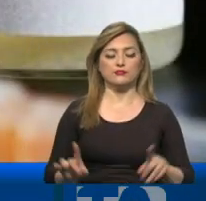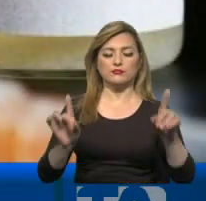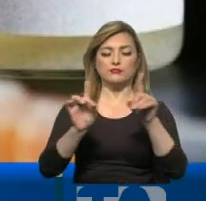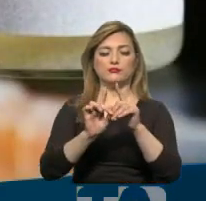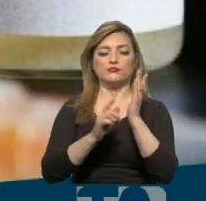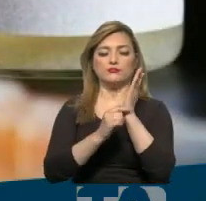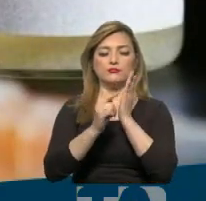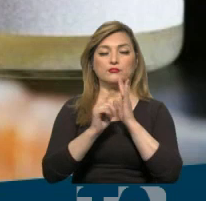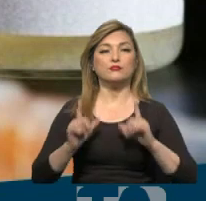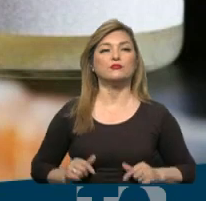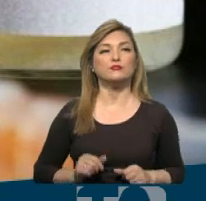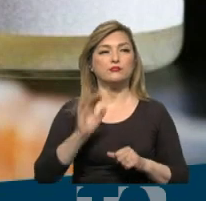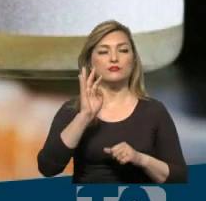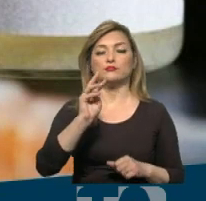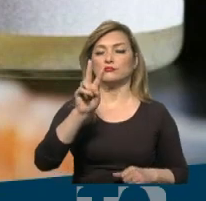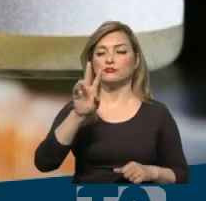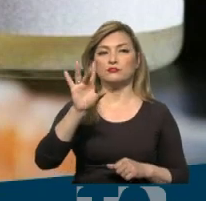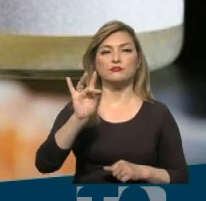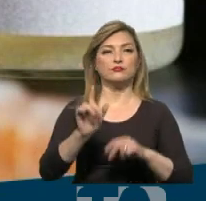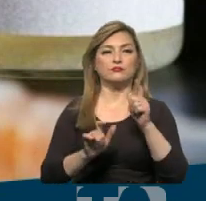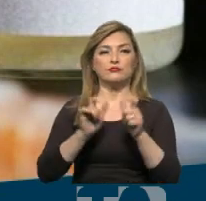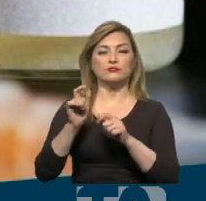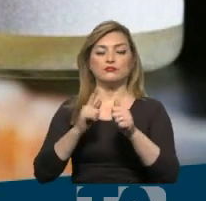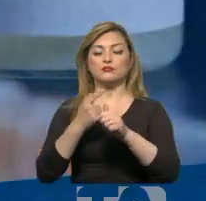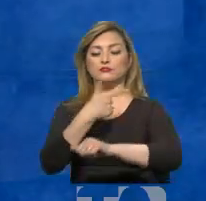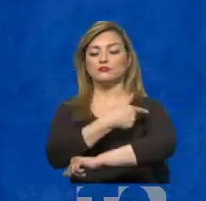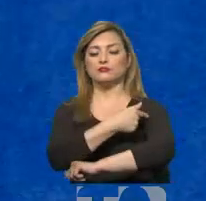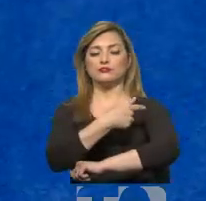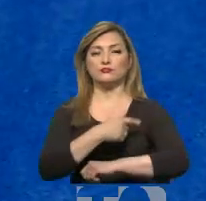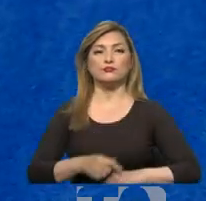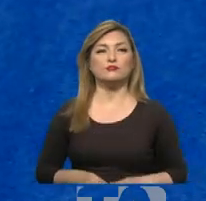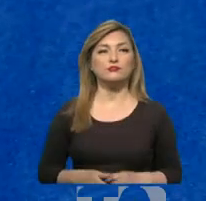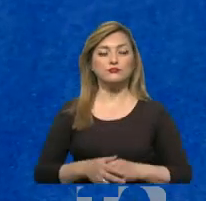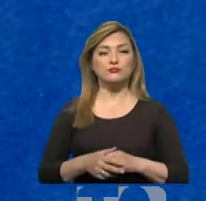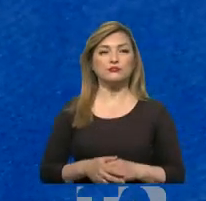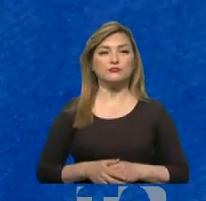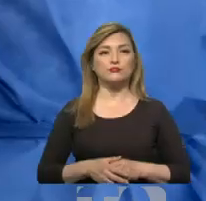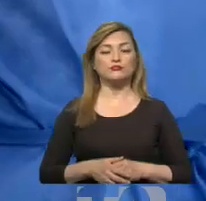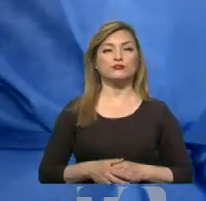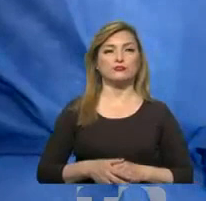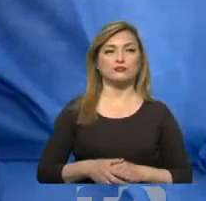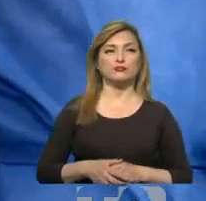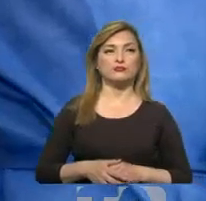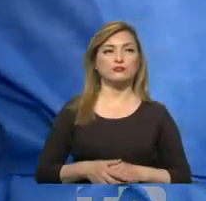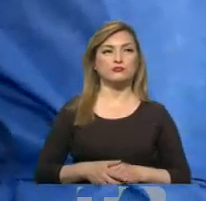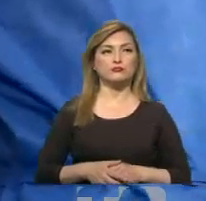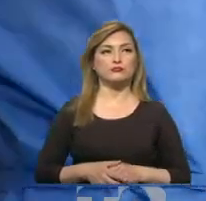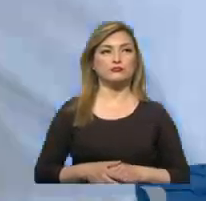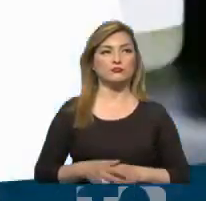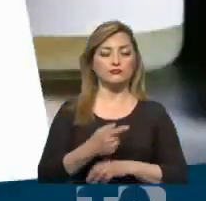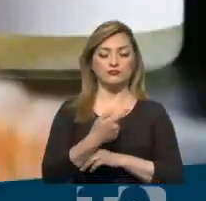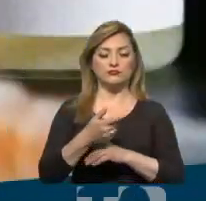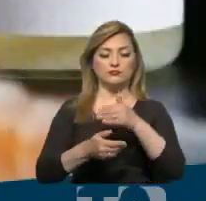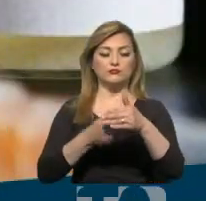Salud, 6.228 personas recibieron la primera dosis de la vacuna de Pfizer y se prevé que en el transcurso de estos